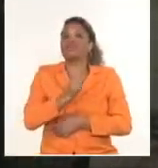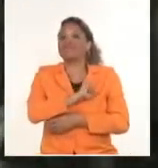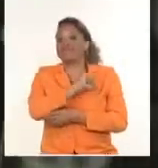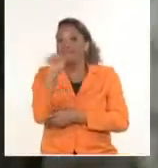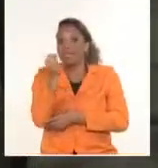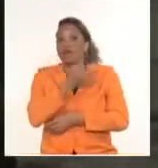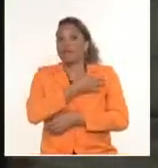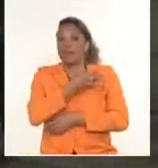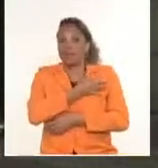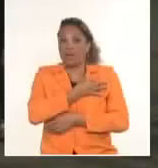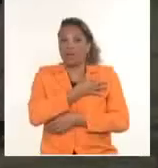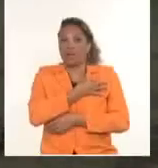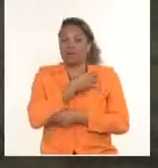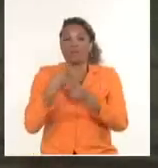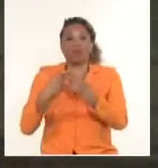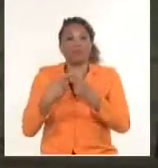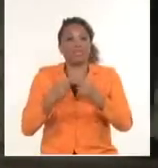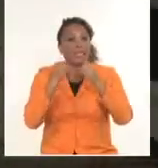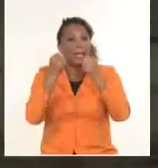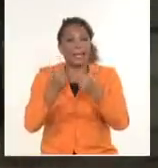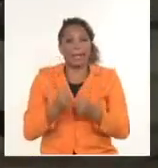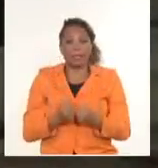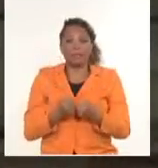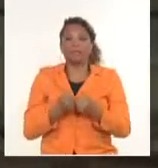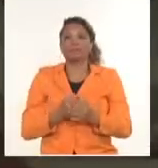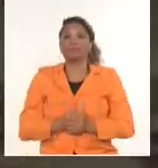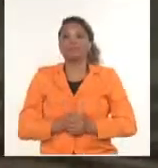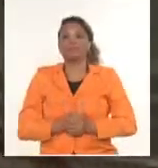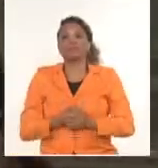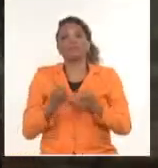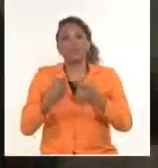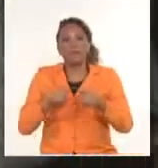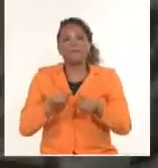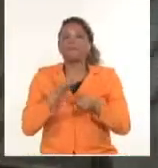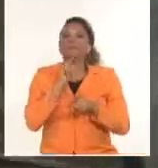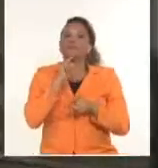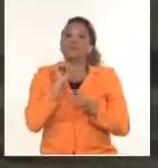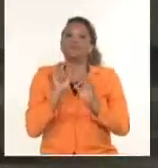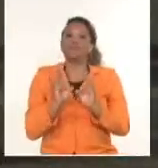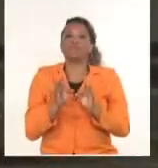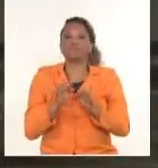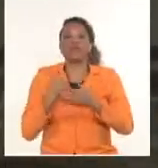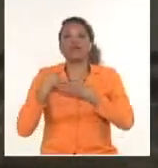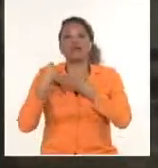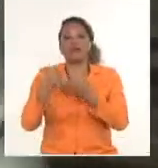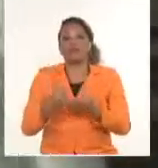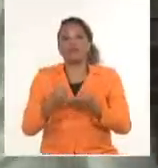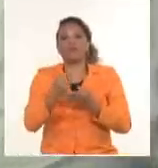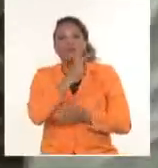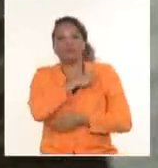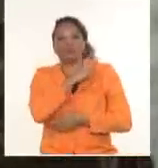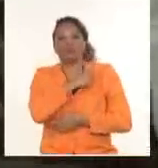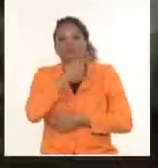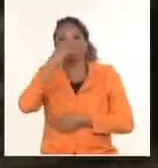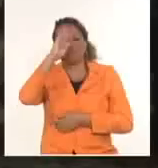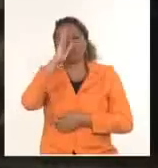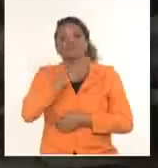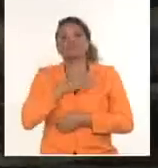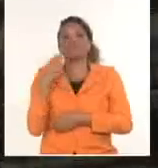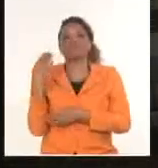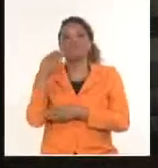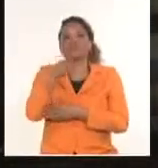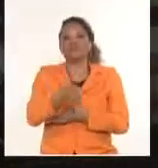vez hace más difícil el escenario internacional, y por eso pues el apoyo aquí de las máximas autoridades